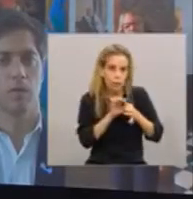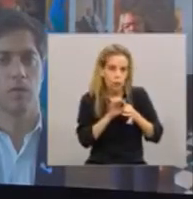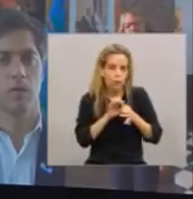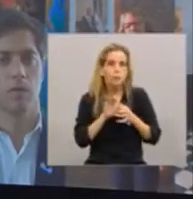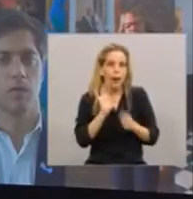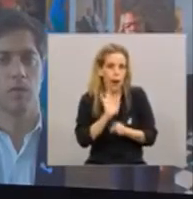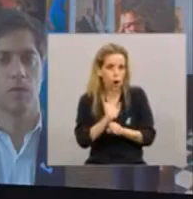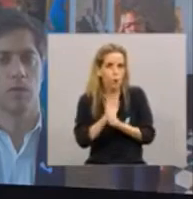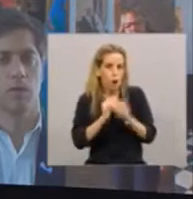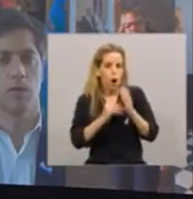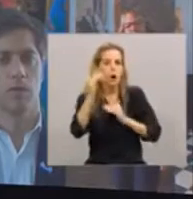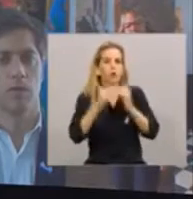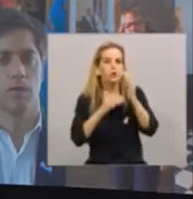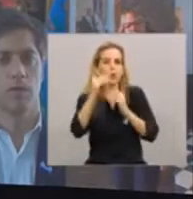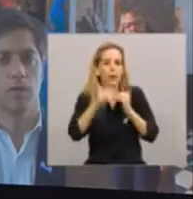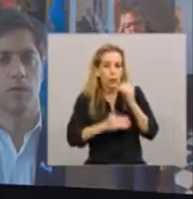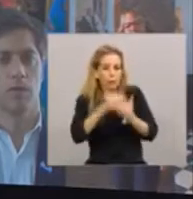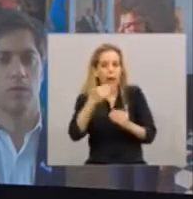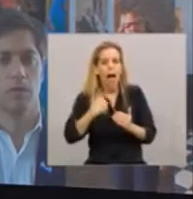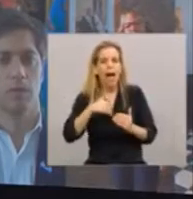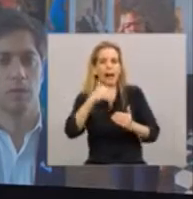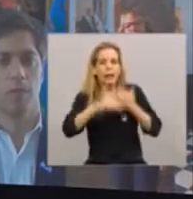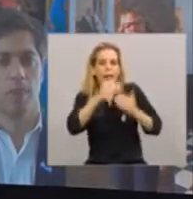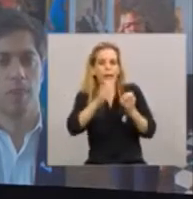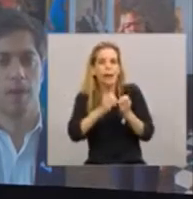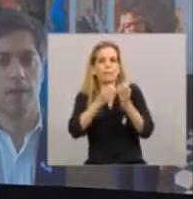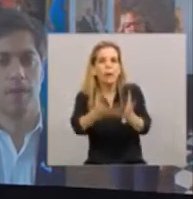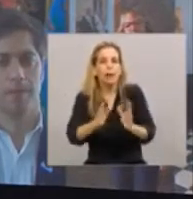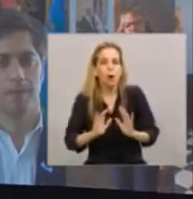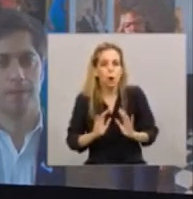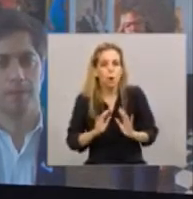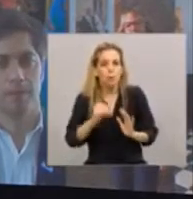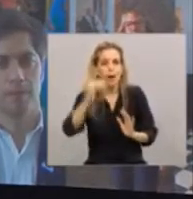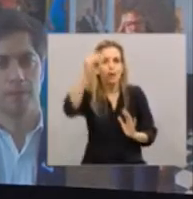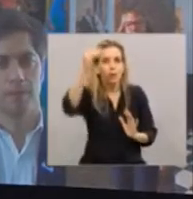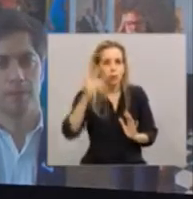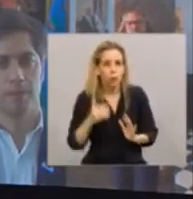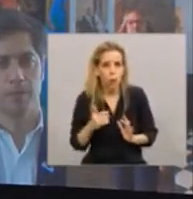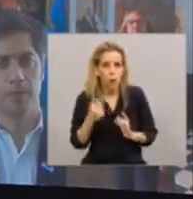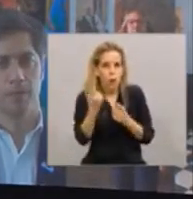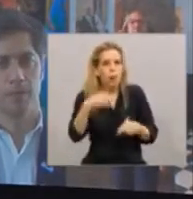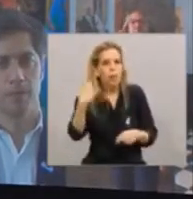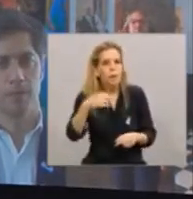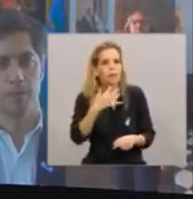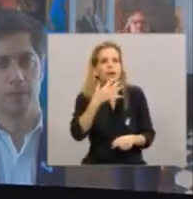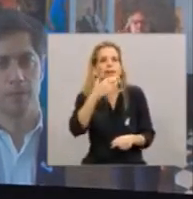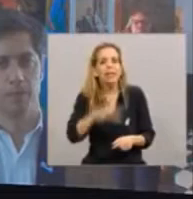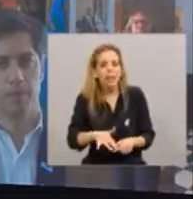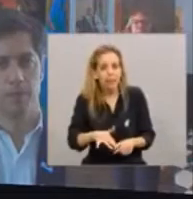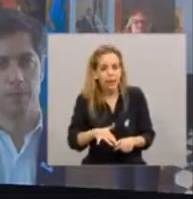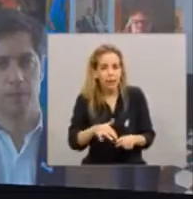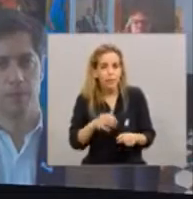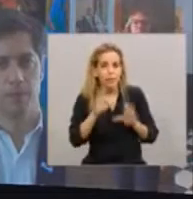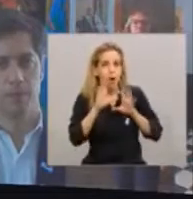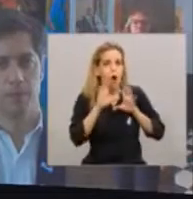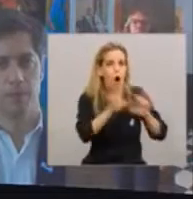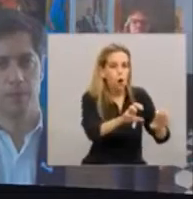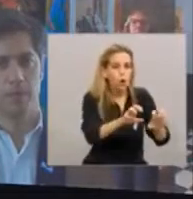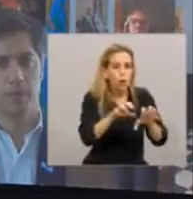la argentina que se viene porque lo que tenemos que entender es que el odio y la división